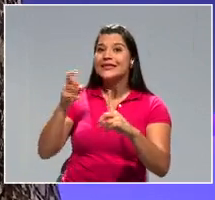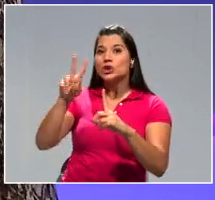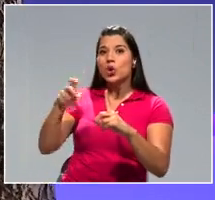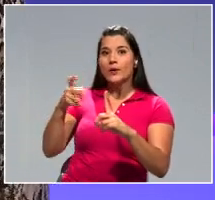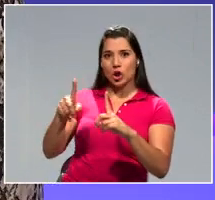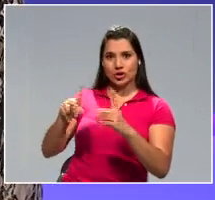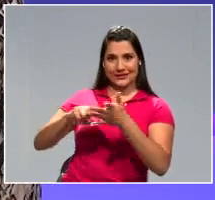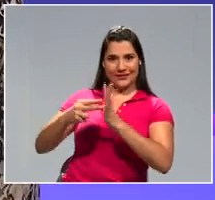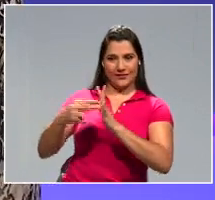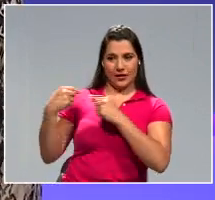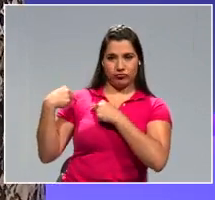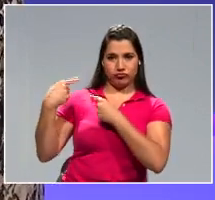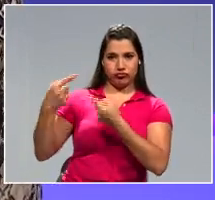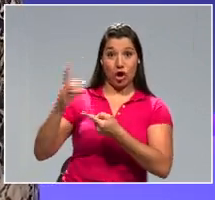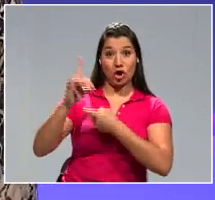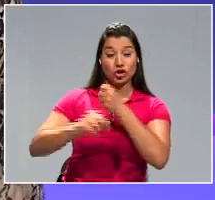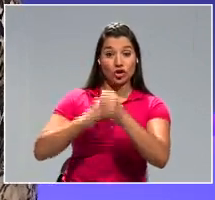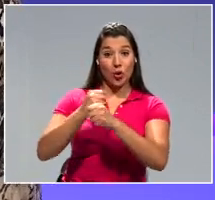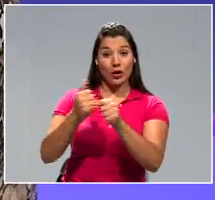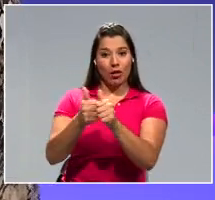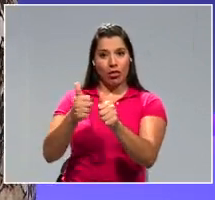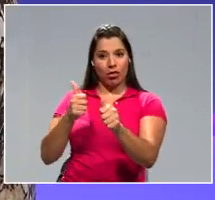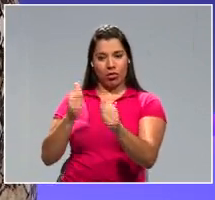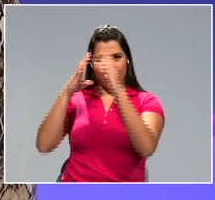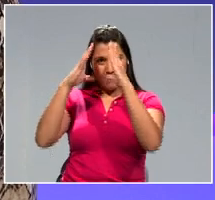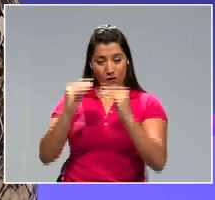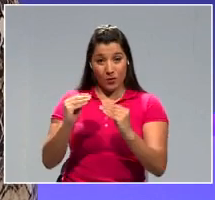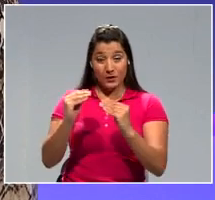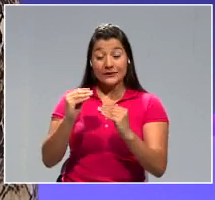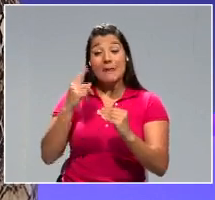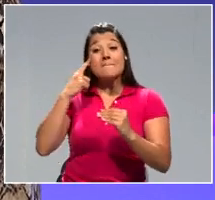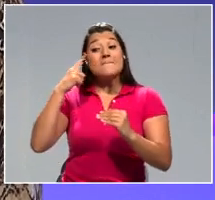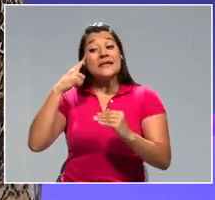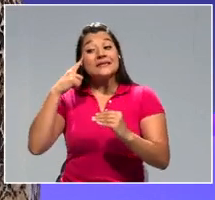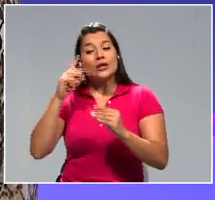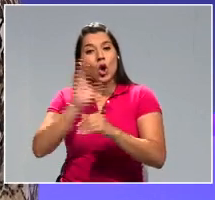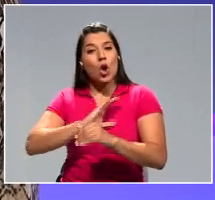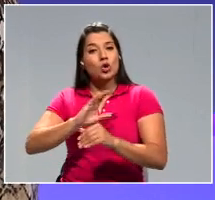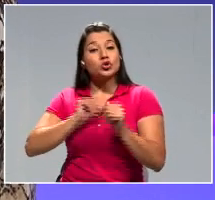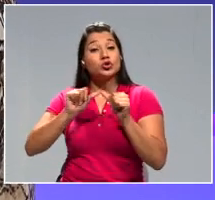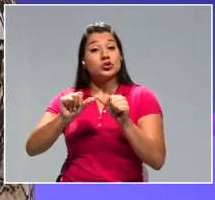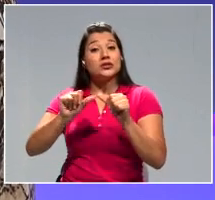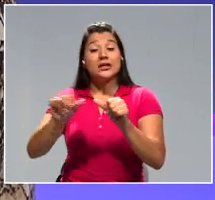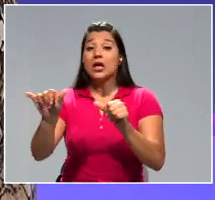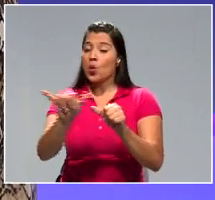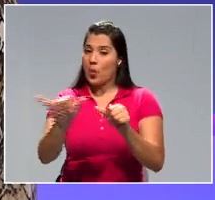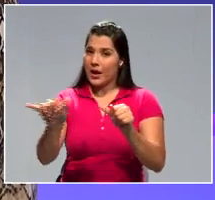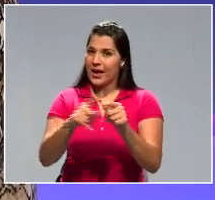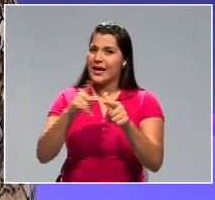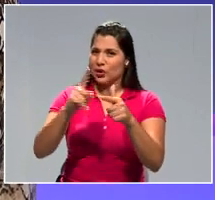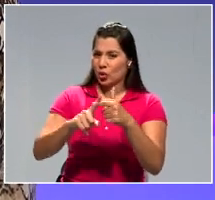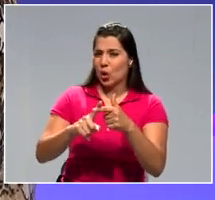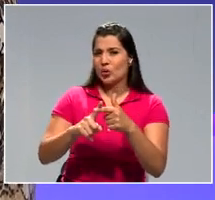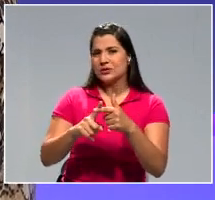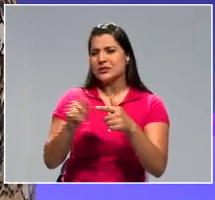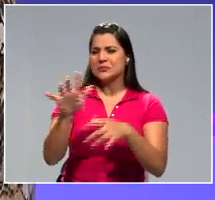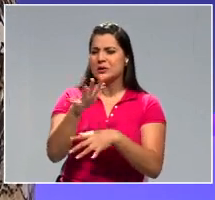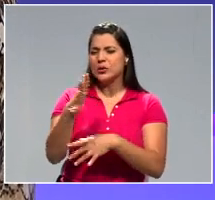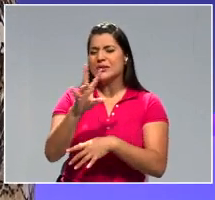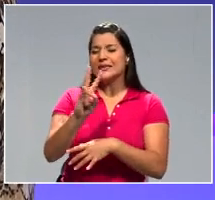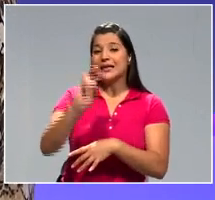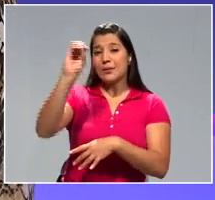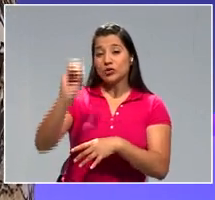rezago. Suponiendo que las condiciones se mantienen similares, es la estimación, ¿verdad?, del 7% de personas,